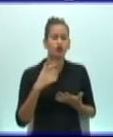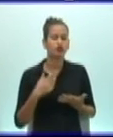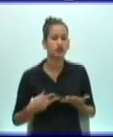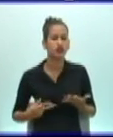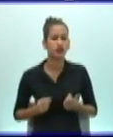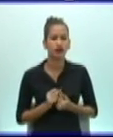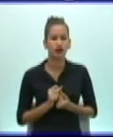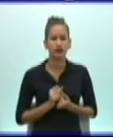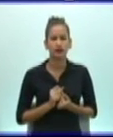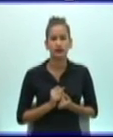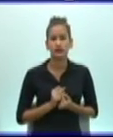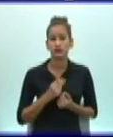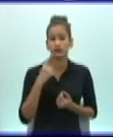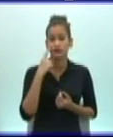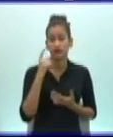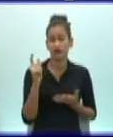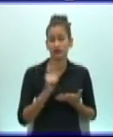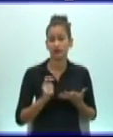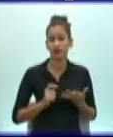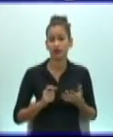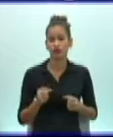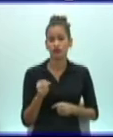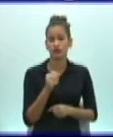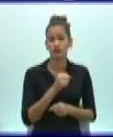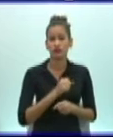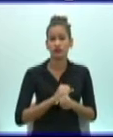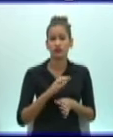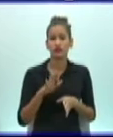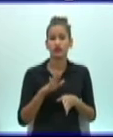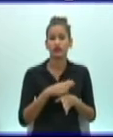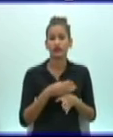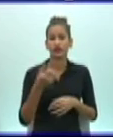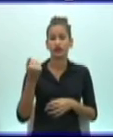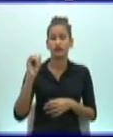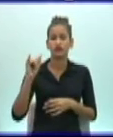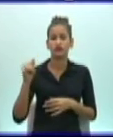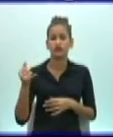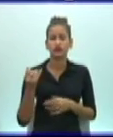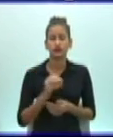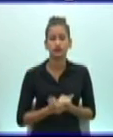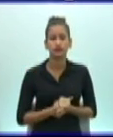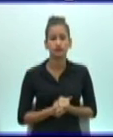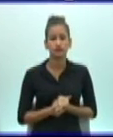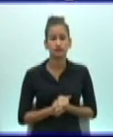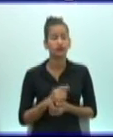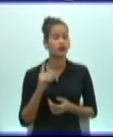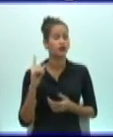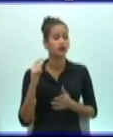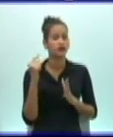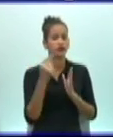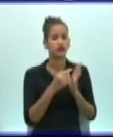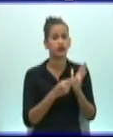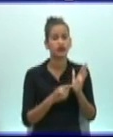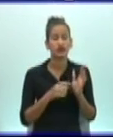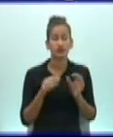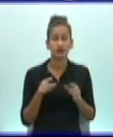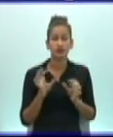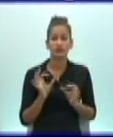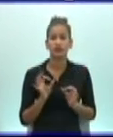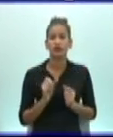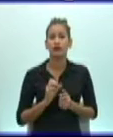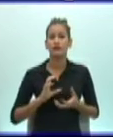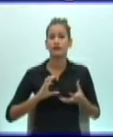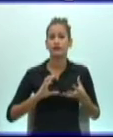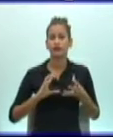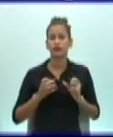utilizado varios adjetivos. Es una característica de precisamente de esa forma locutiva.